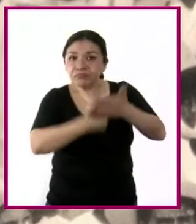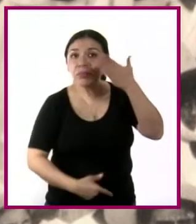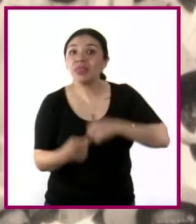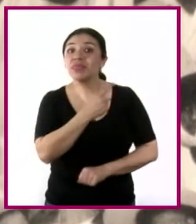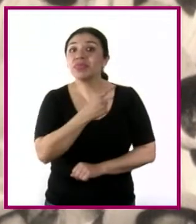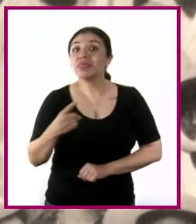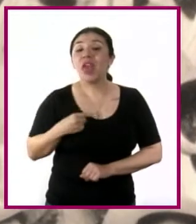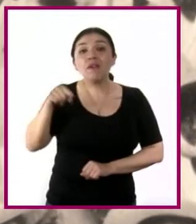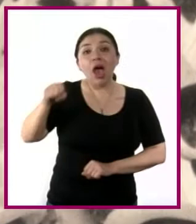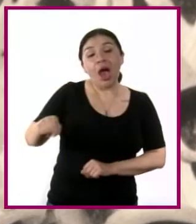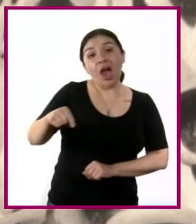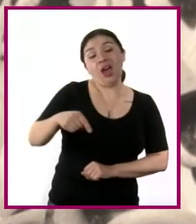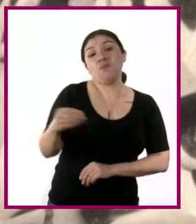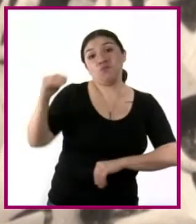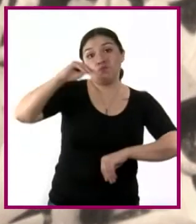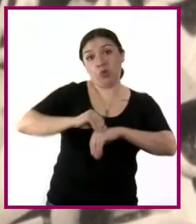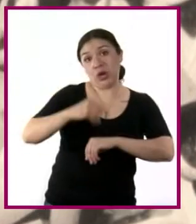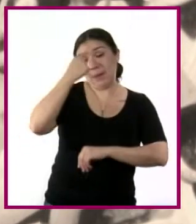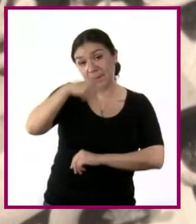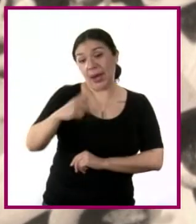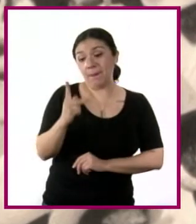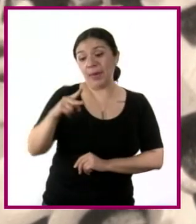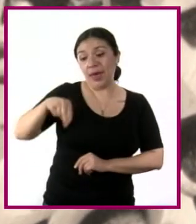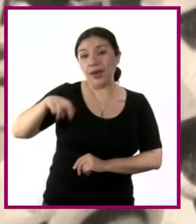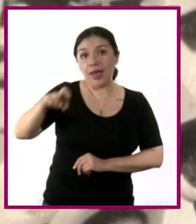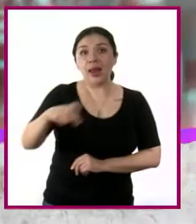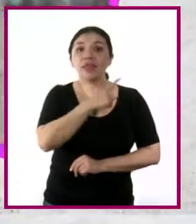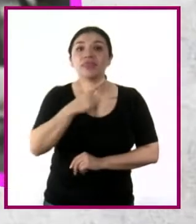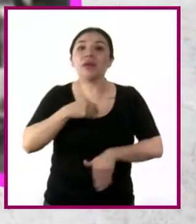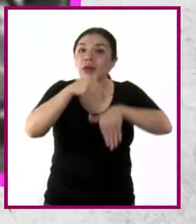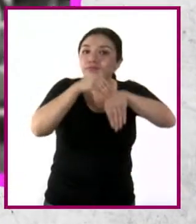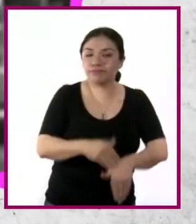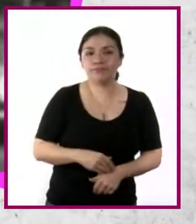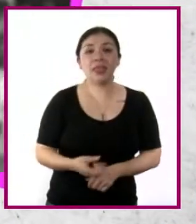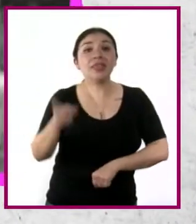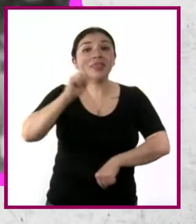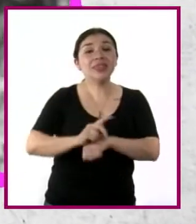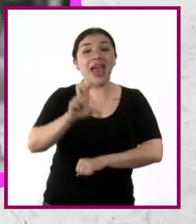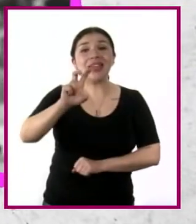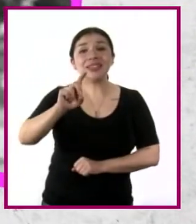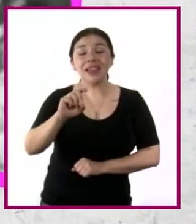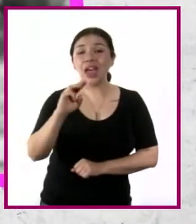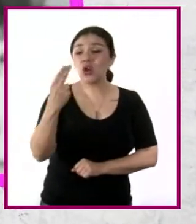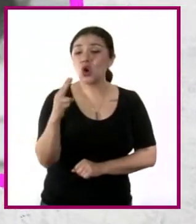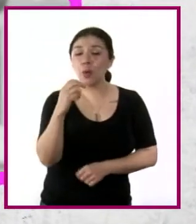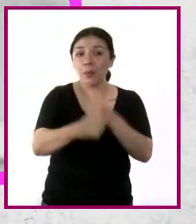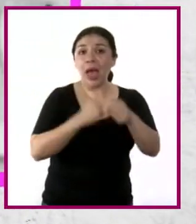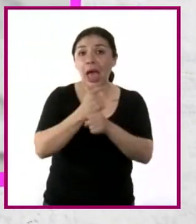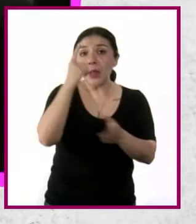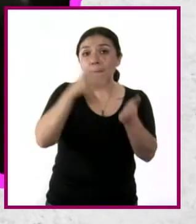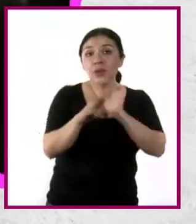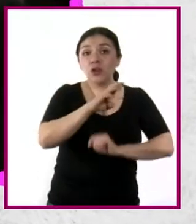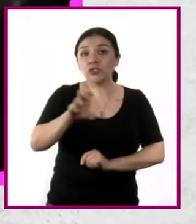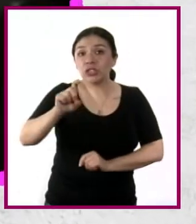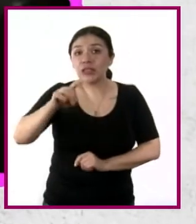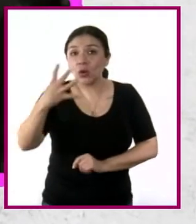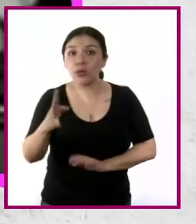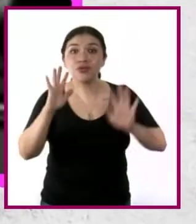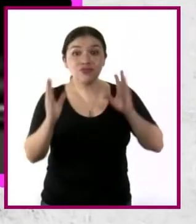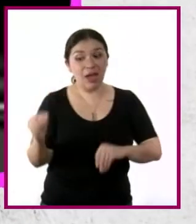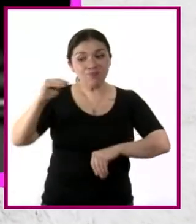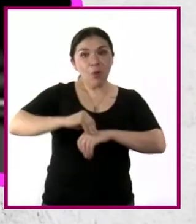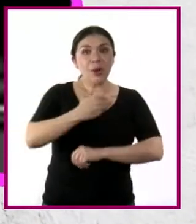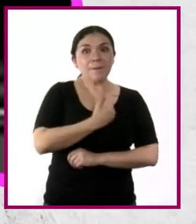tendría que sujetar el candidato del PNR. El 30 de noviembre de 1934, ya en la